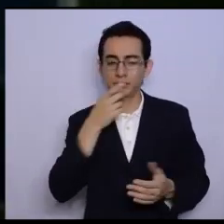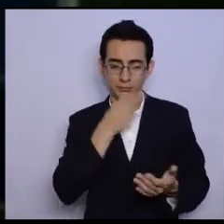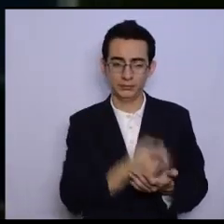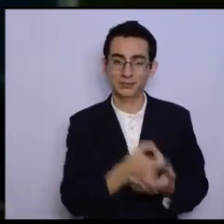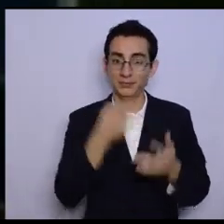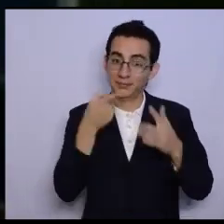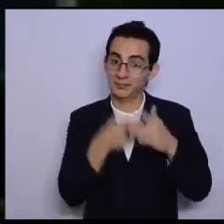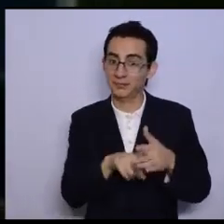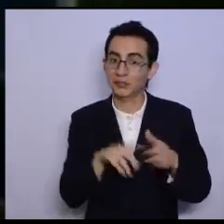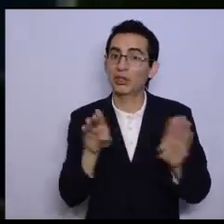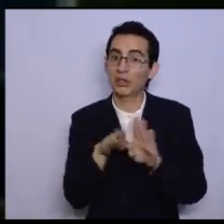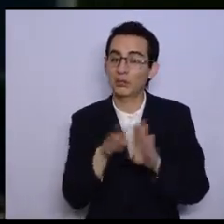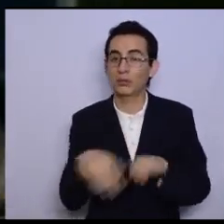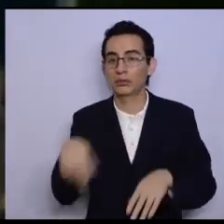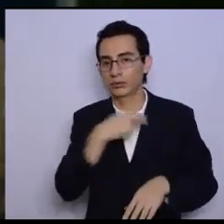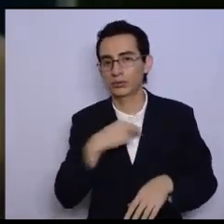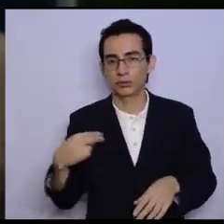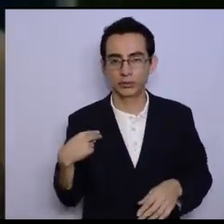tomamos.